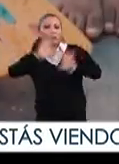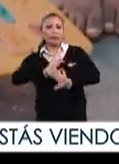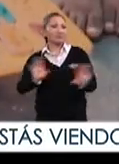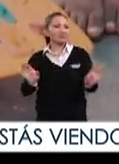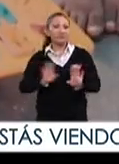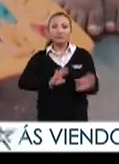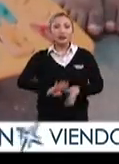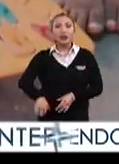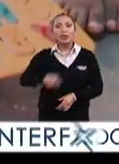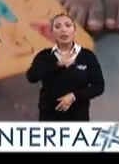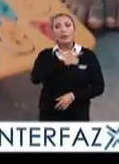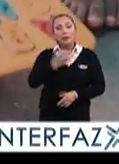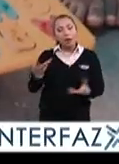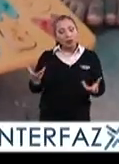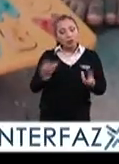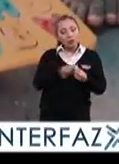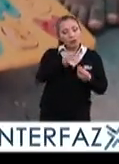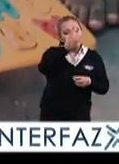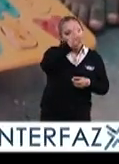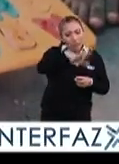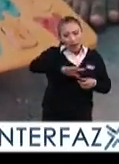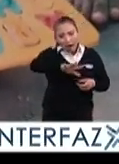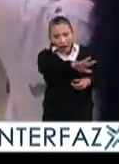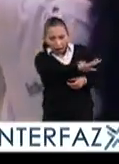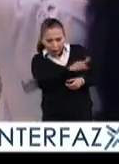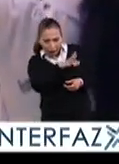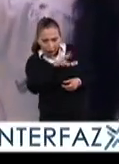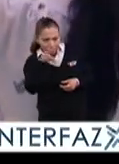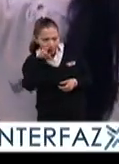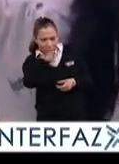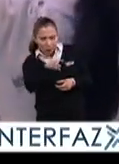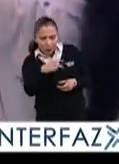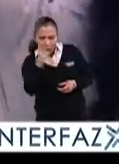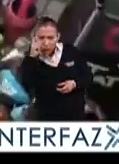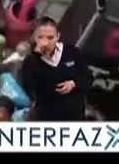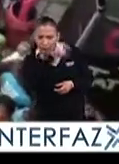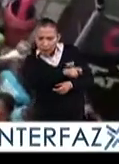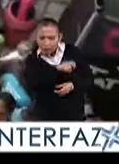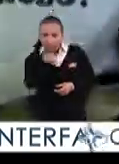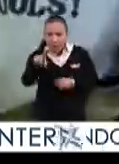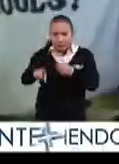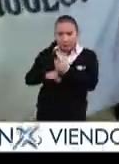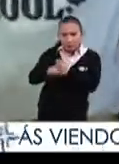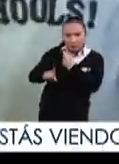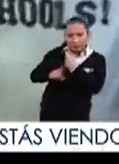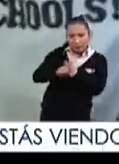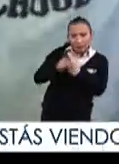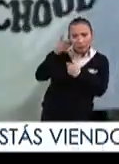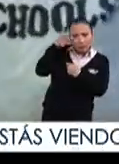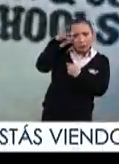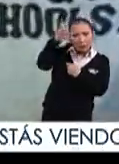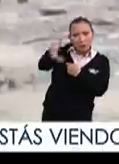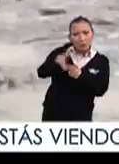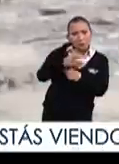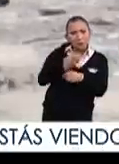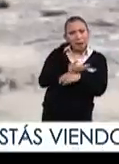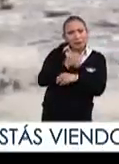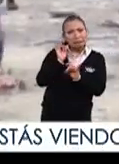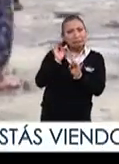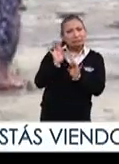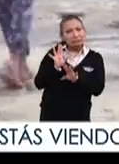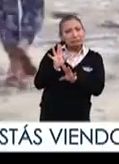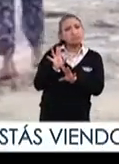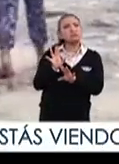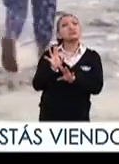Entonces hay que combinar la realidad impactante que vivimos, las crisis que esperamos que van a ocurrir